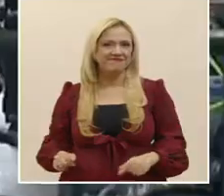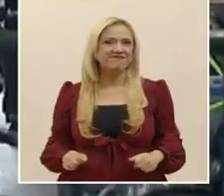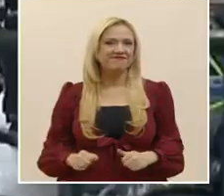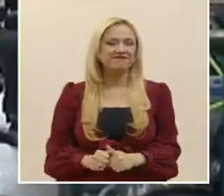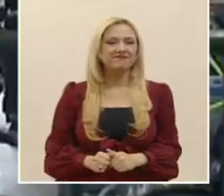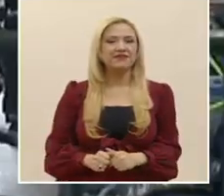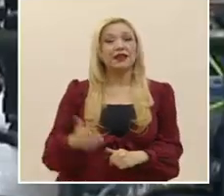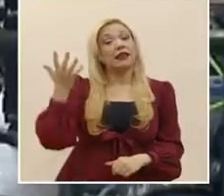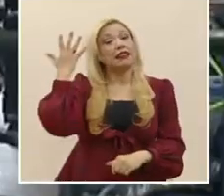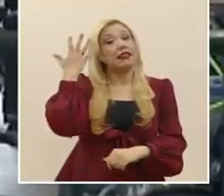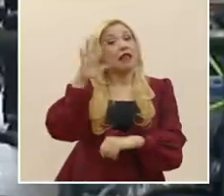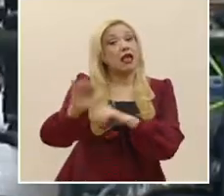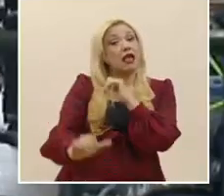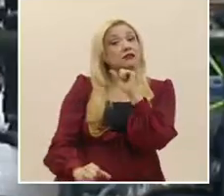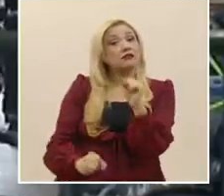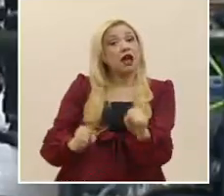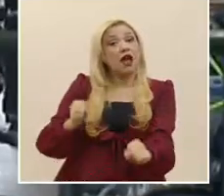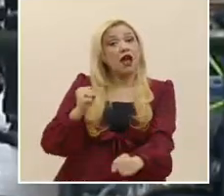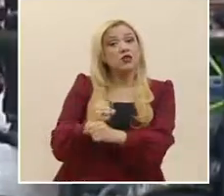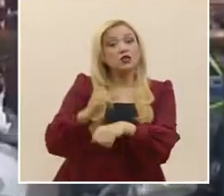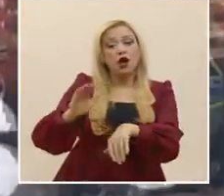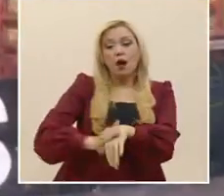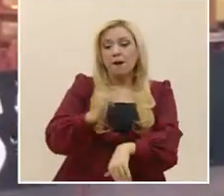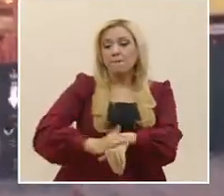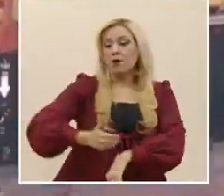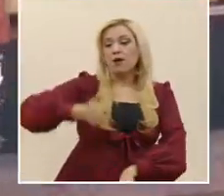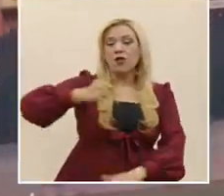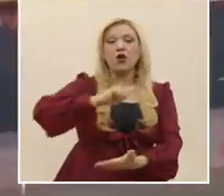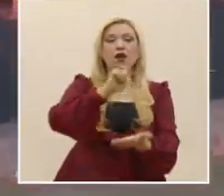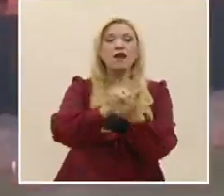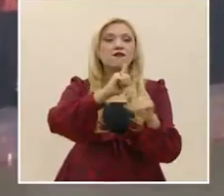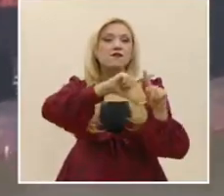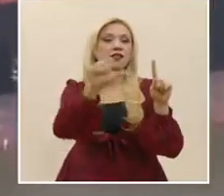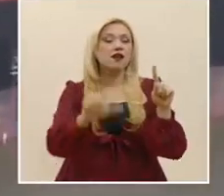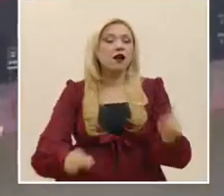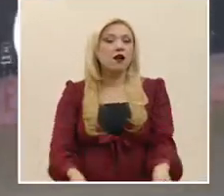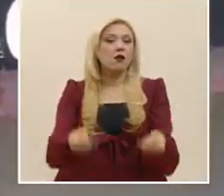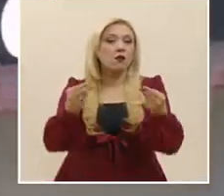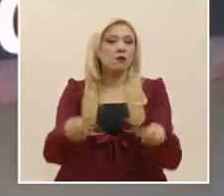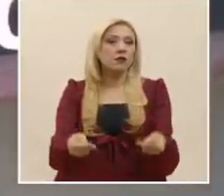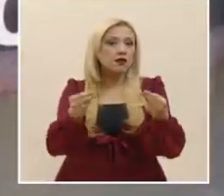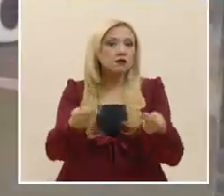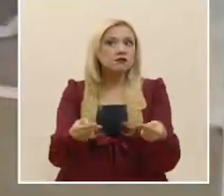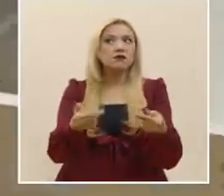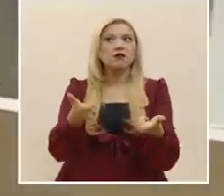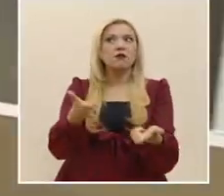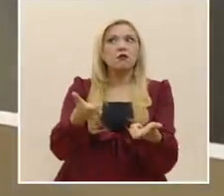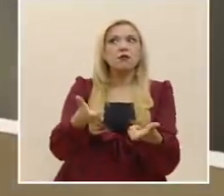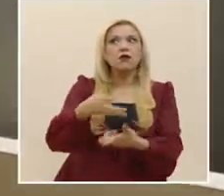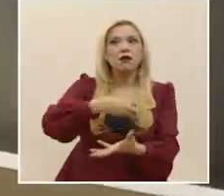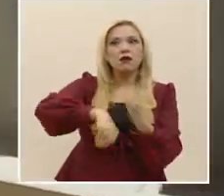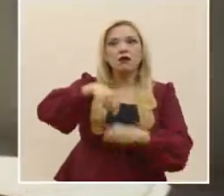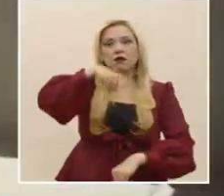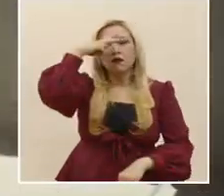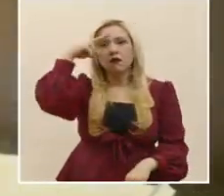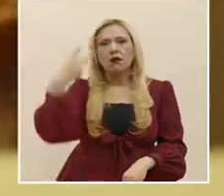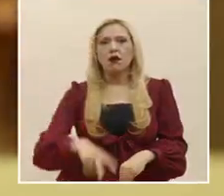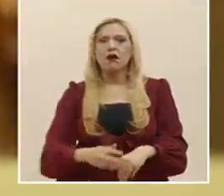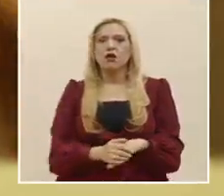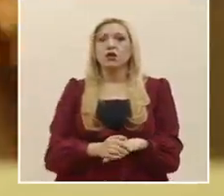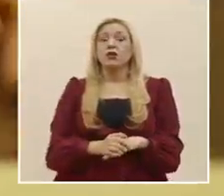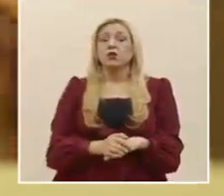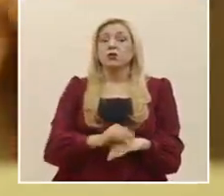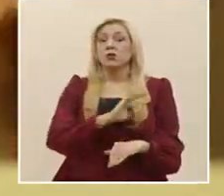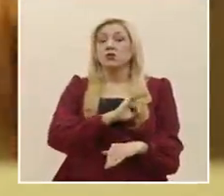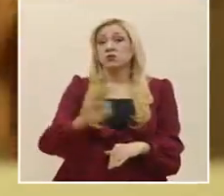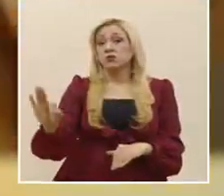A una década de la aprobación de la Ley Federal de Competencia Económica en México, se han iniciado